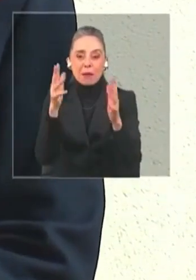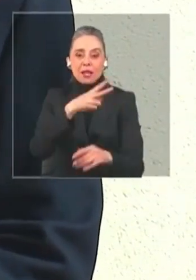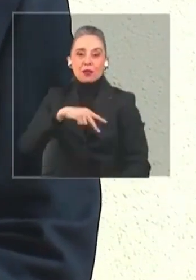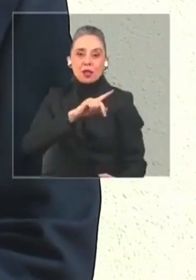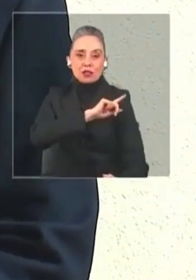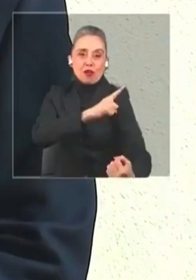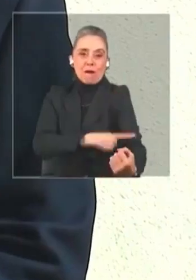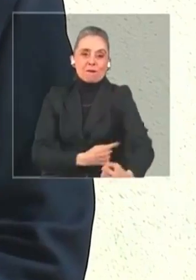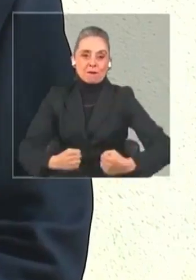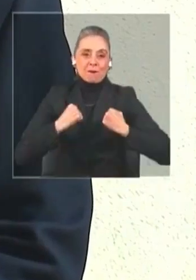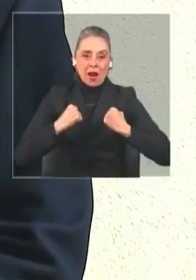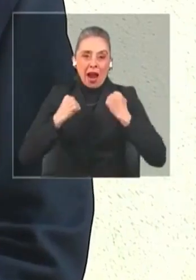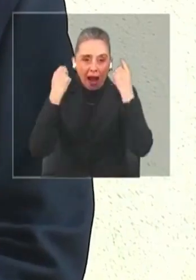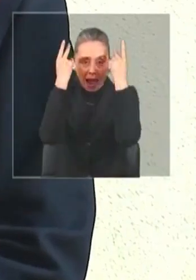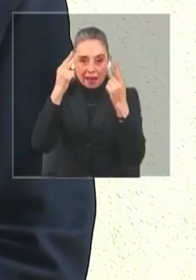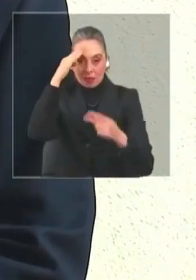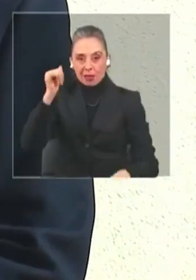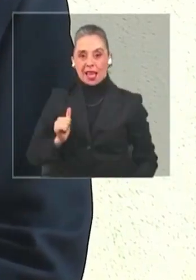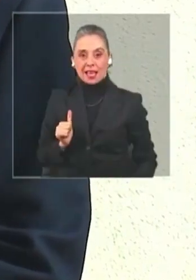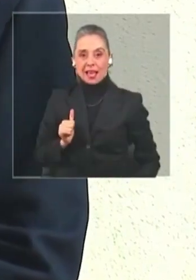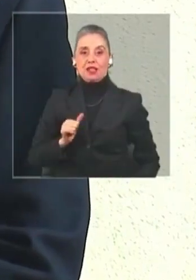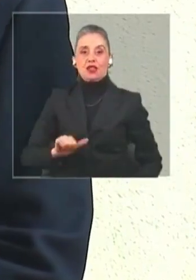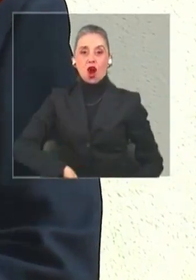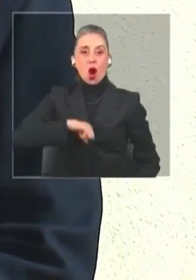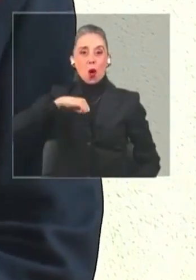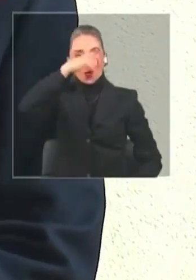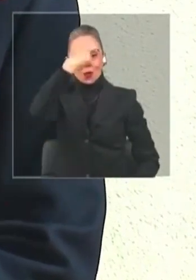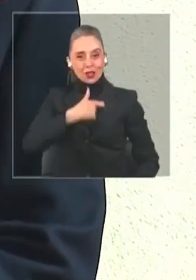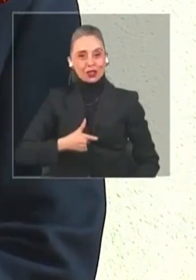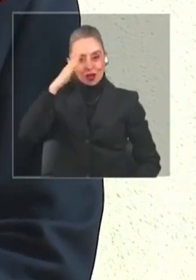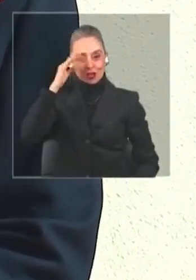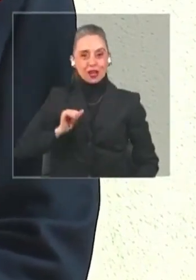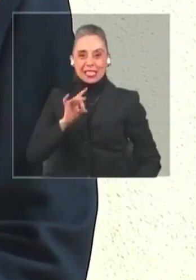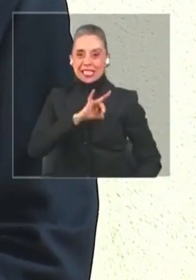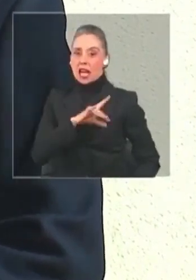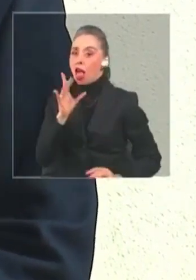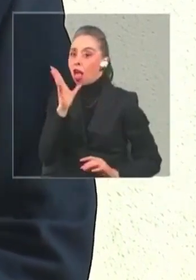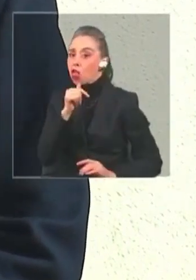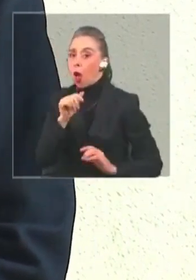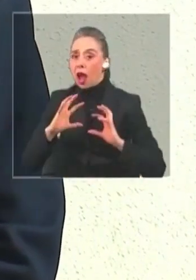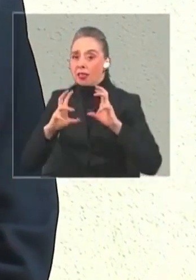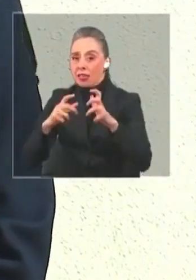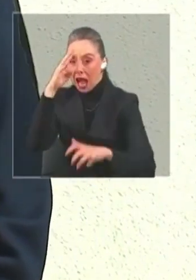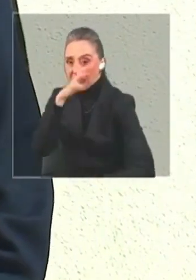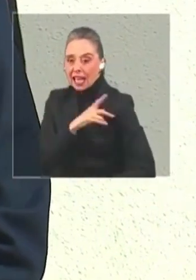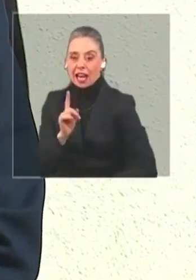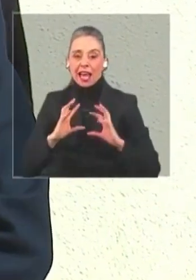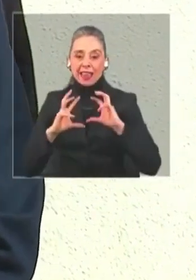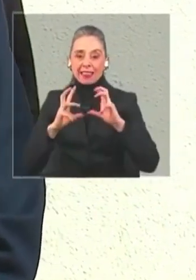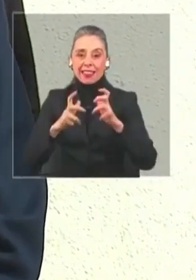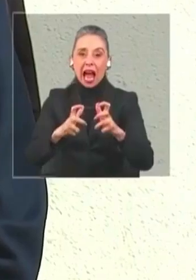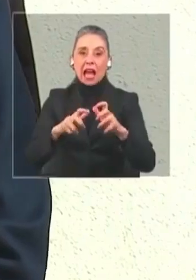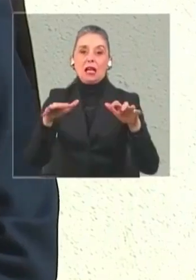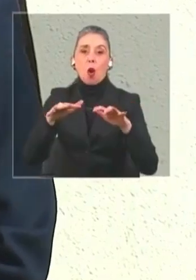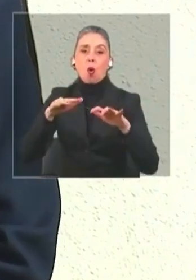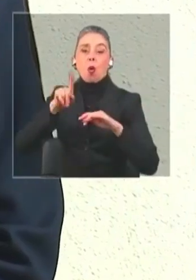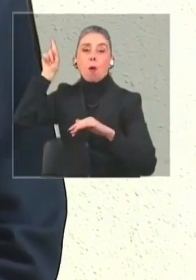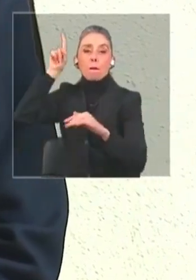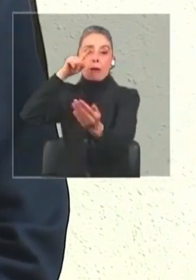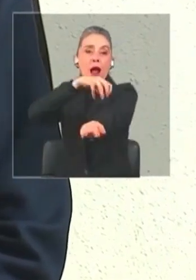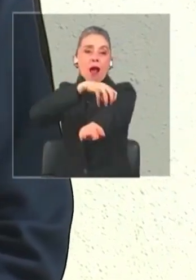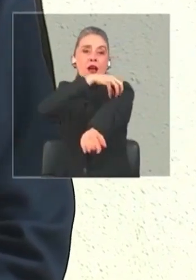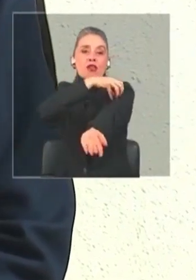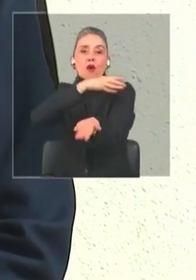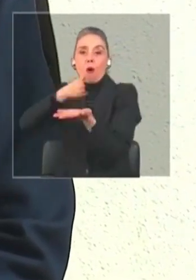nuestro ejército y el estar orgulloso de ser un soldado de Chile. Ya, ¿no hay tanques, sí, pues, general? Los tanques están en la frontera, están